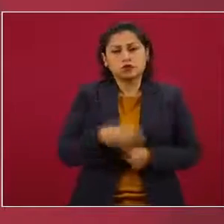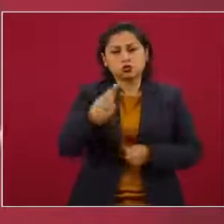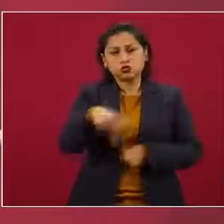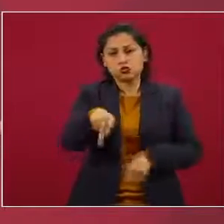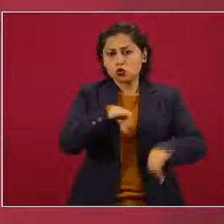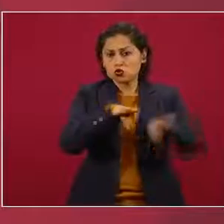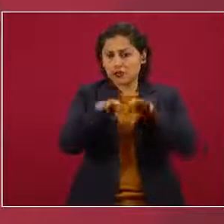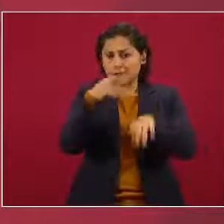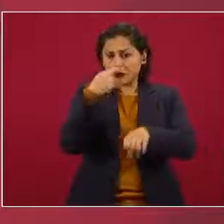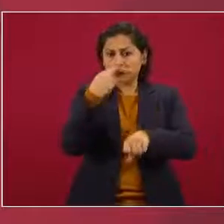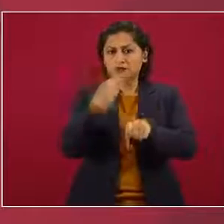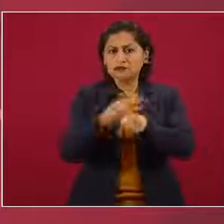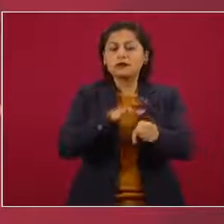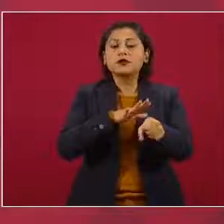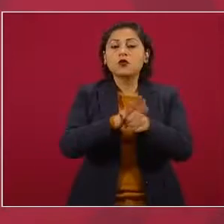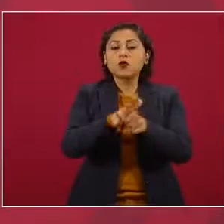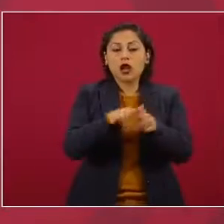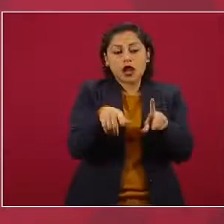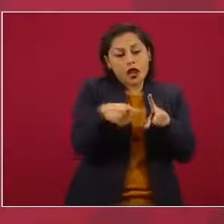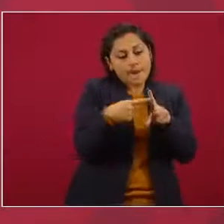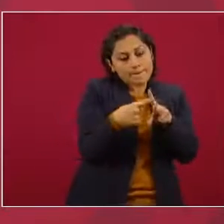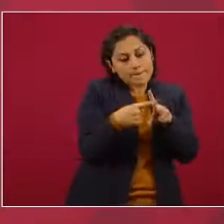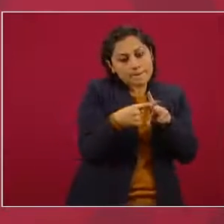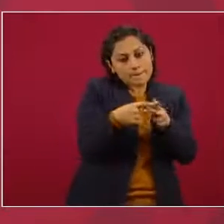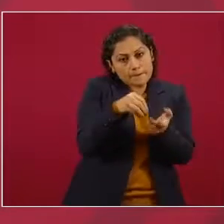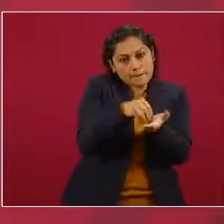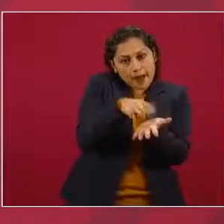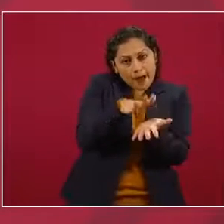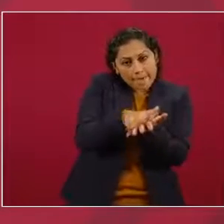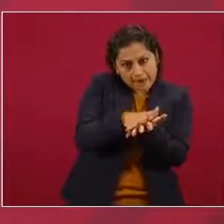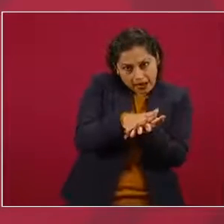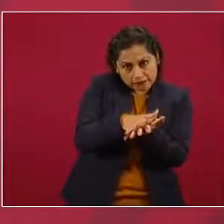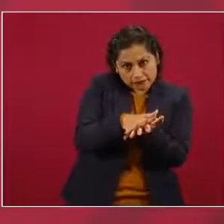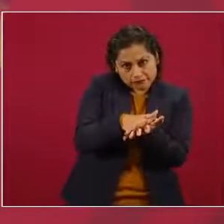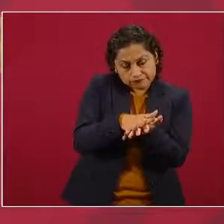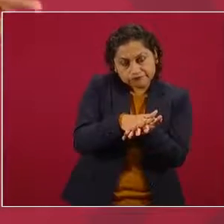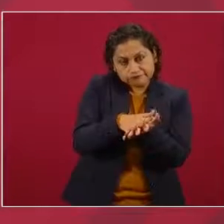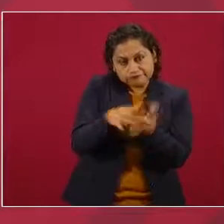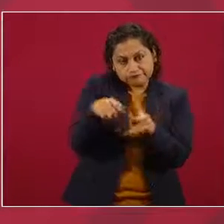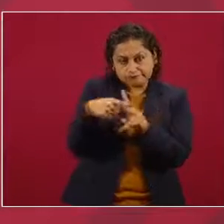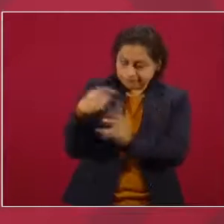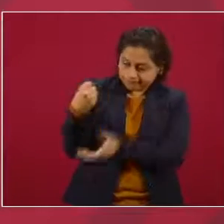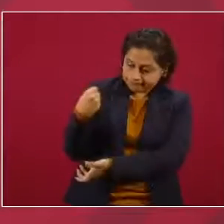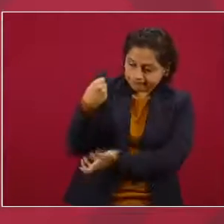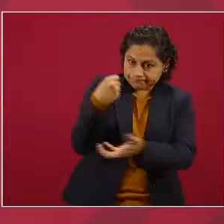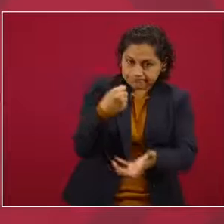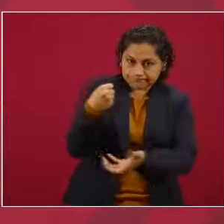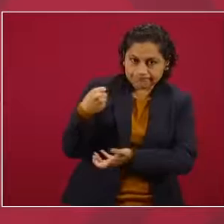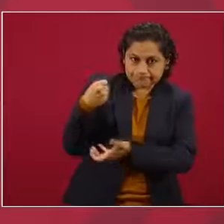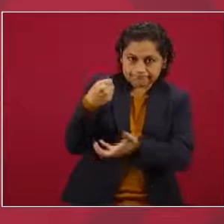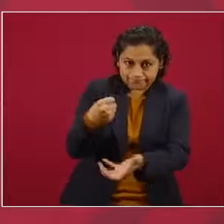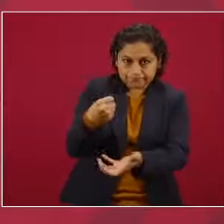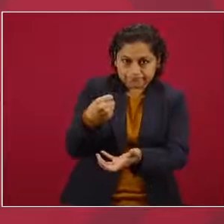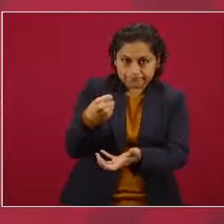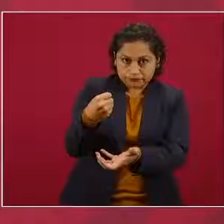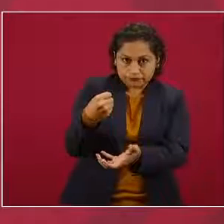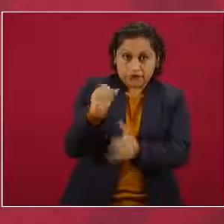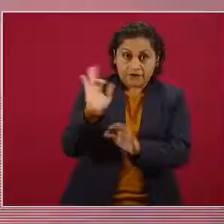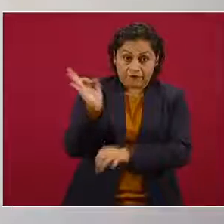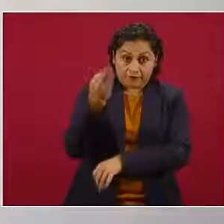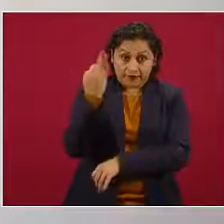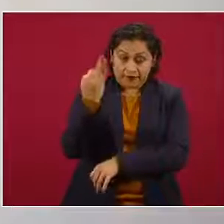en consecuencia, el vigilar la correcta aplicación de ese